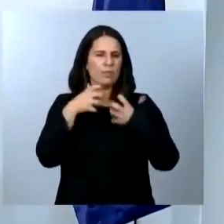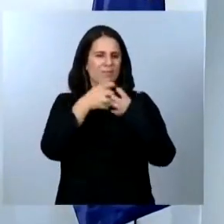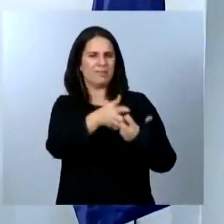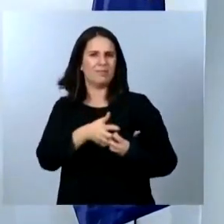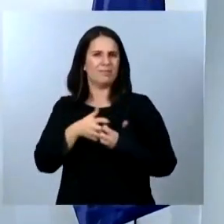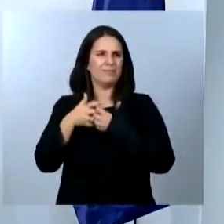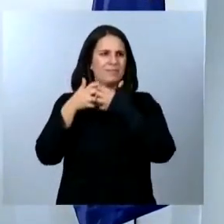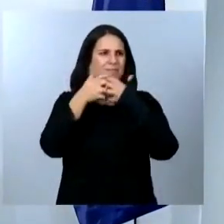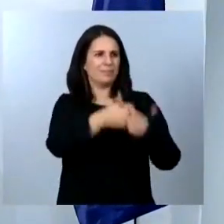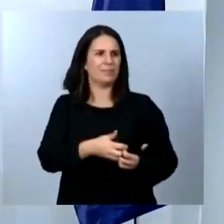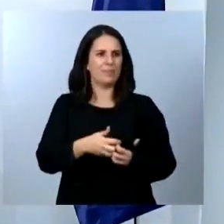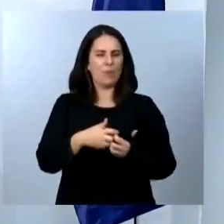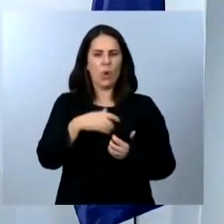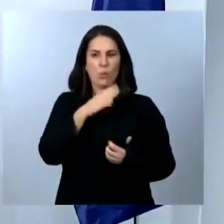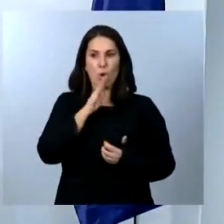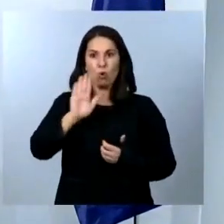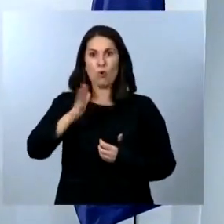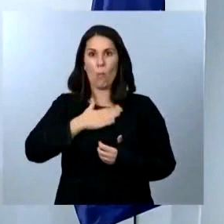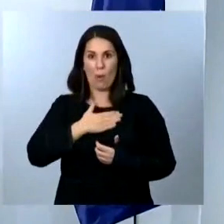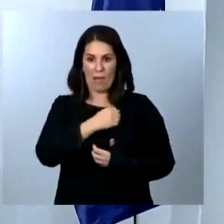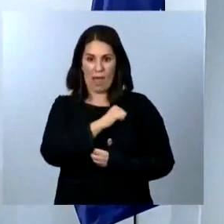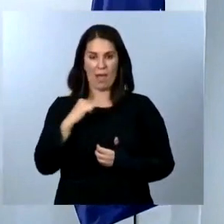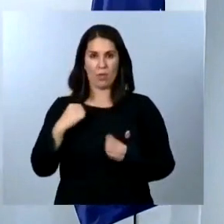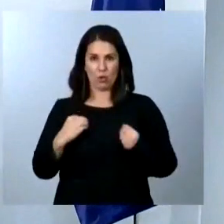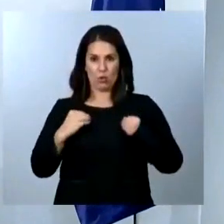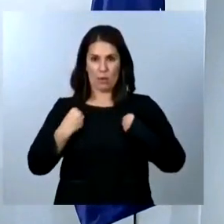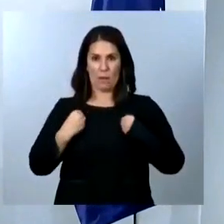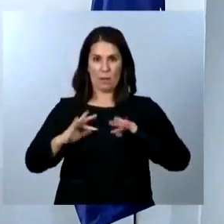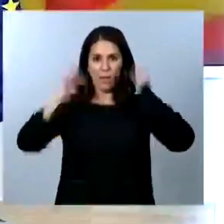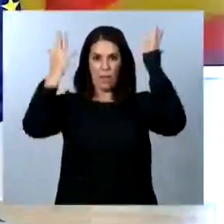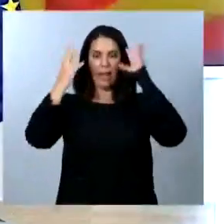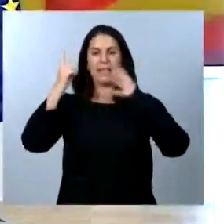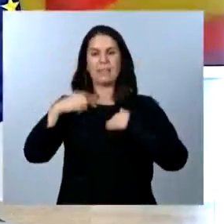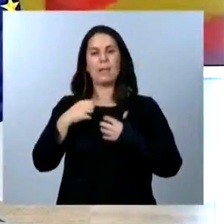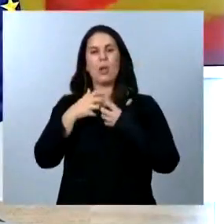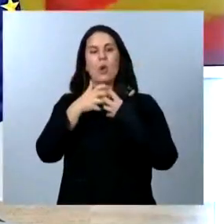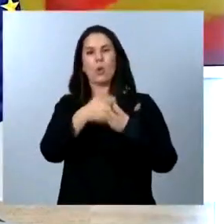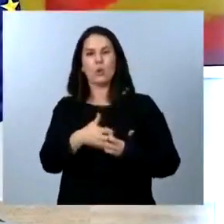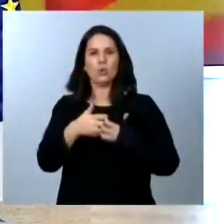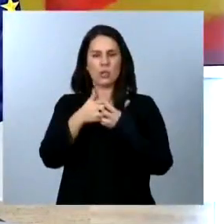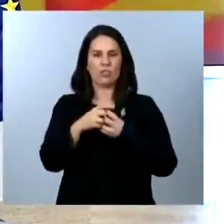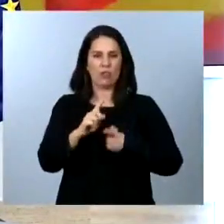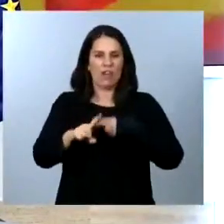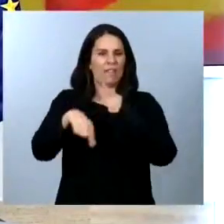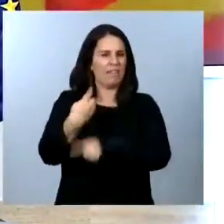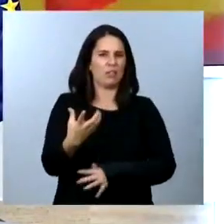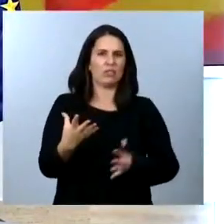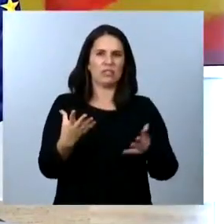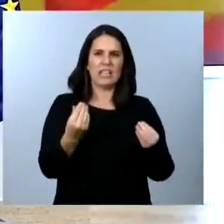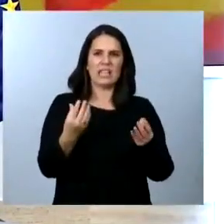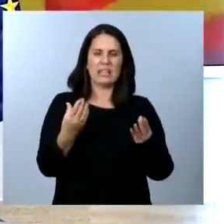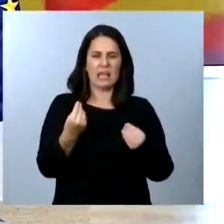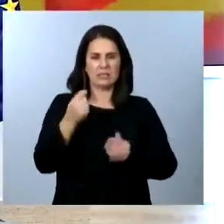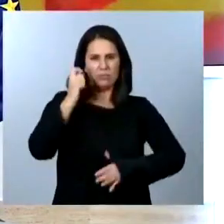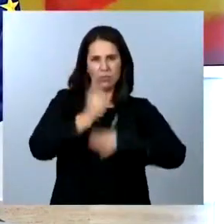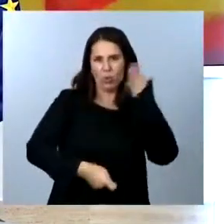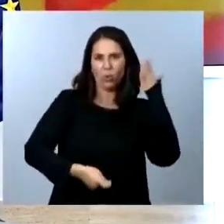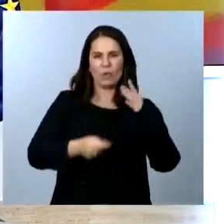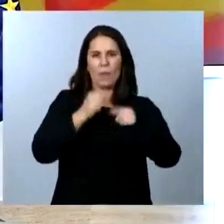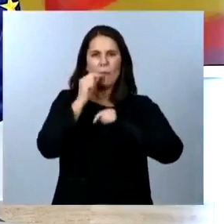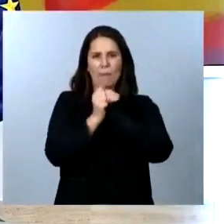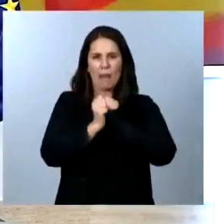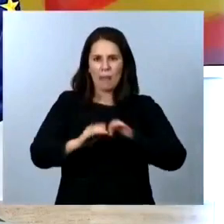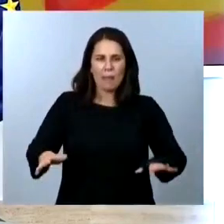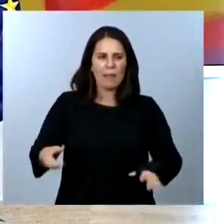por su supervivencia, sino también luchando ante estos efectos tan dramáticos de la pandemia y de la necesidad